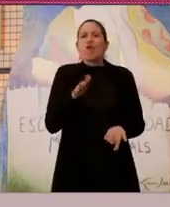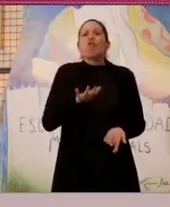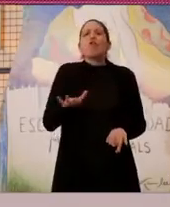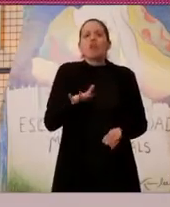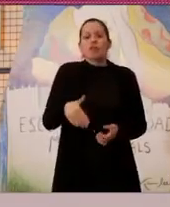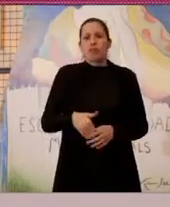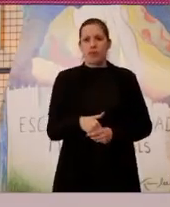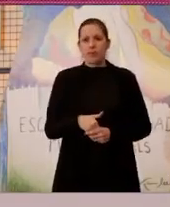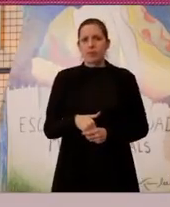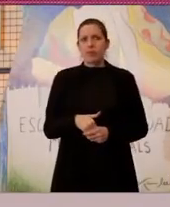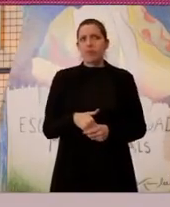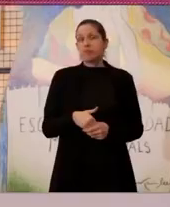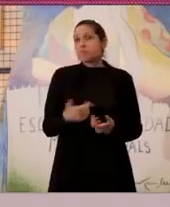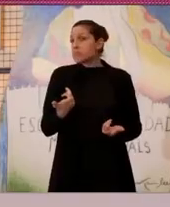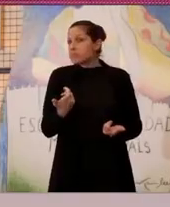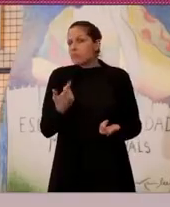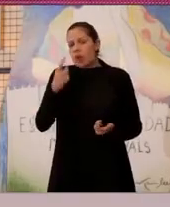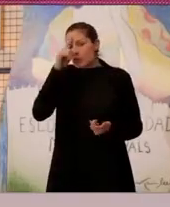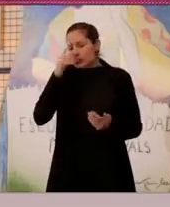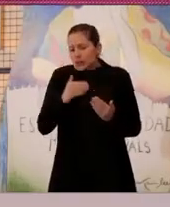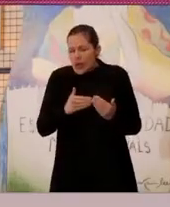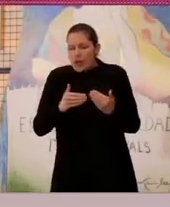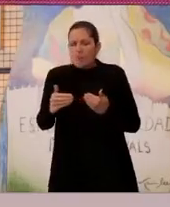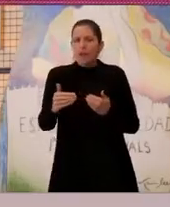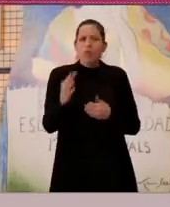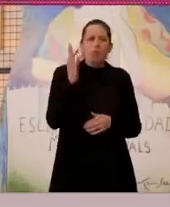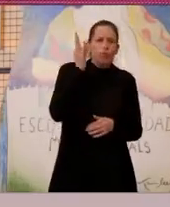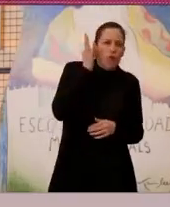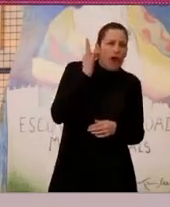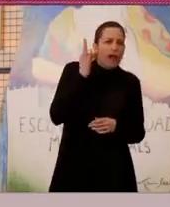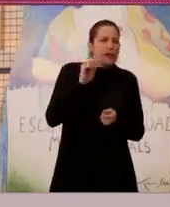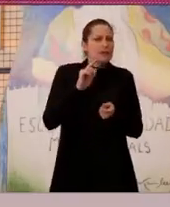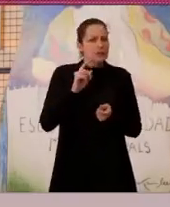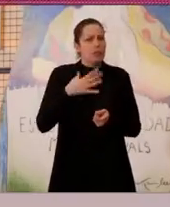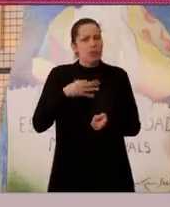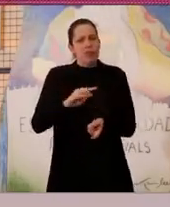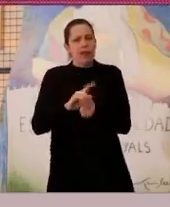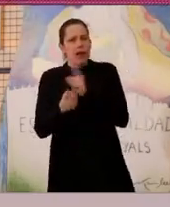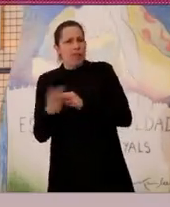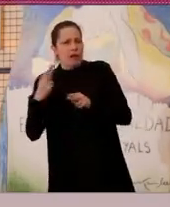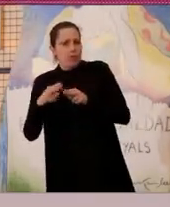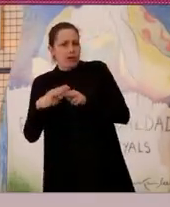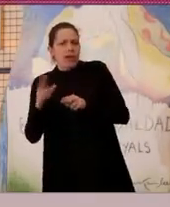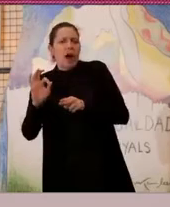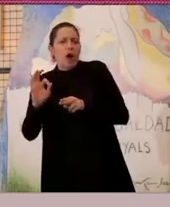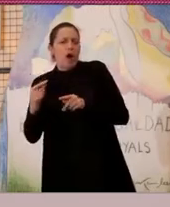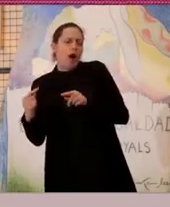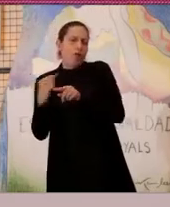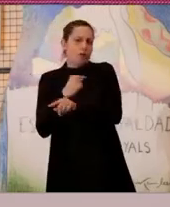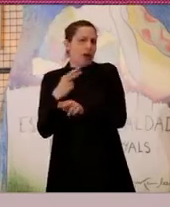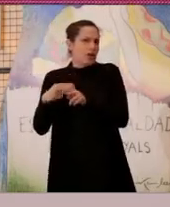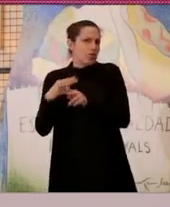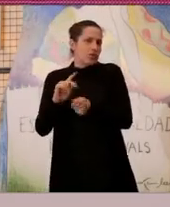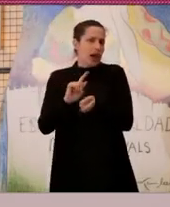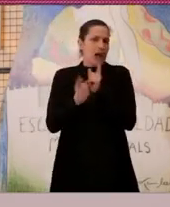Qué pasará cambiarán las mujeres la política o la política cambiar a las mujeres y durante mucho